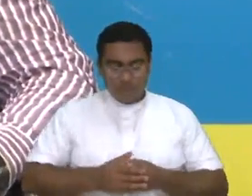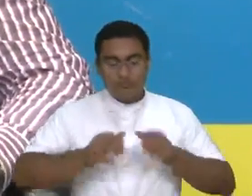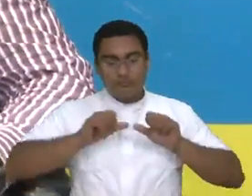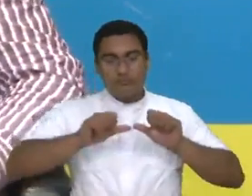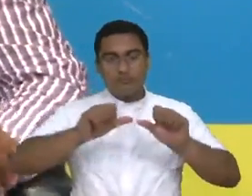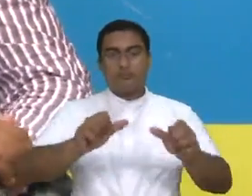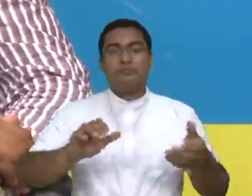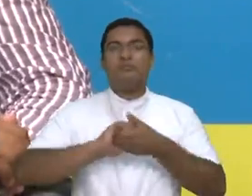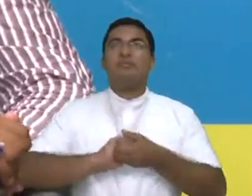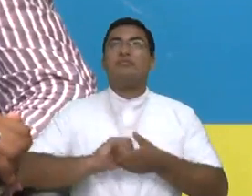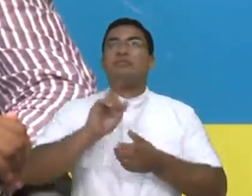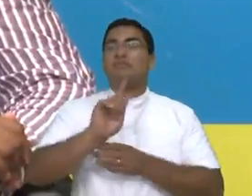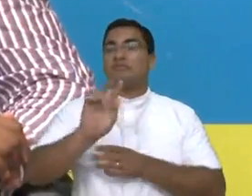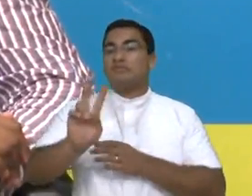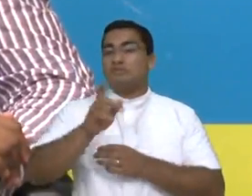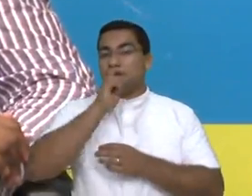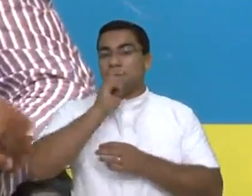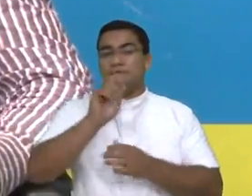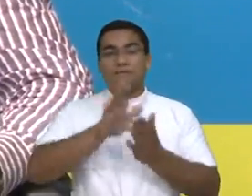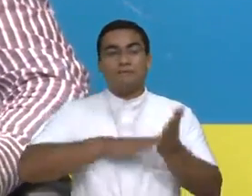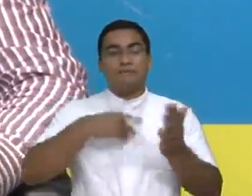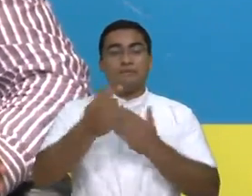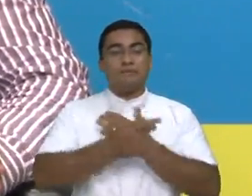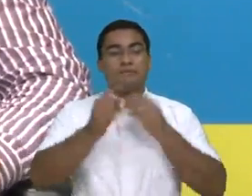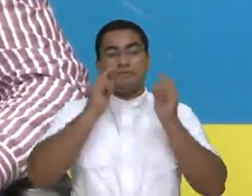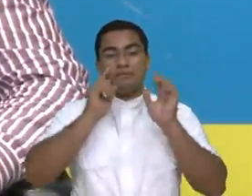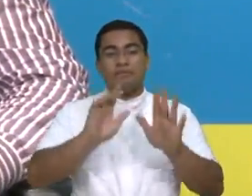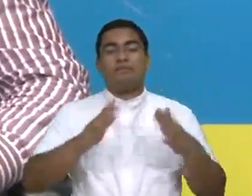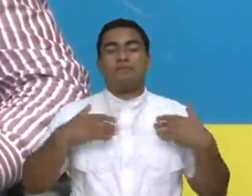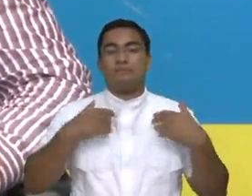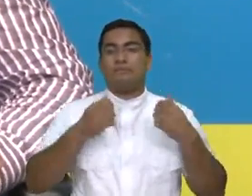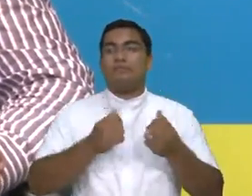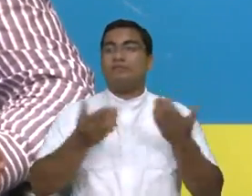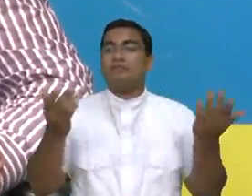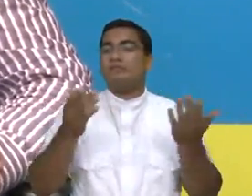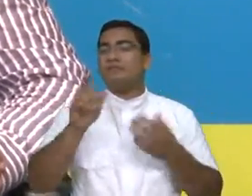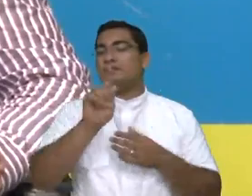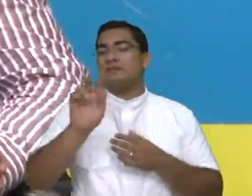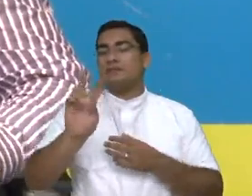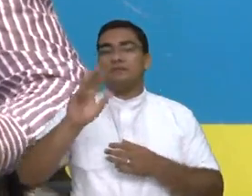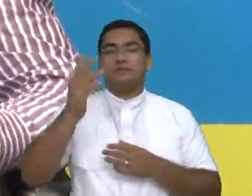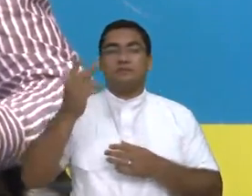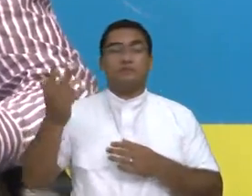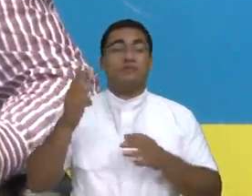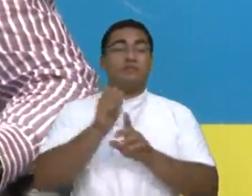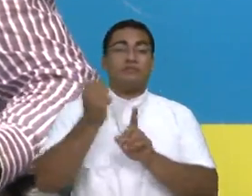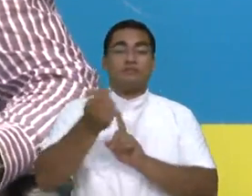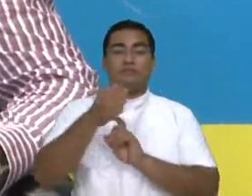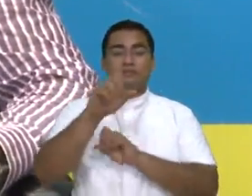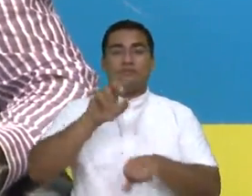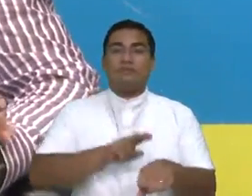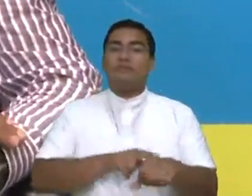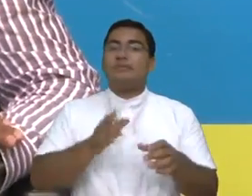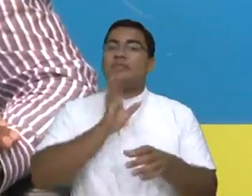Estamos de regreso, amigos televidentes, en su gustado programa Prevenir en Salud a través de la frecuencia del canal 98, el canal de la Asamblea